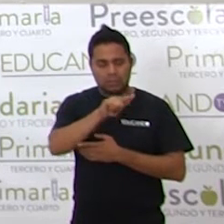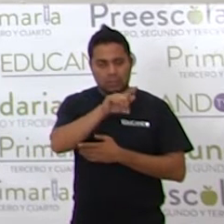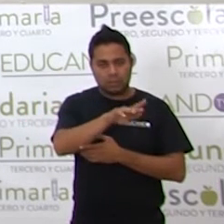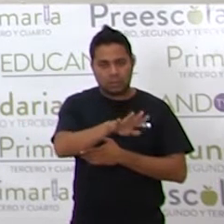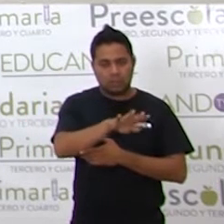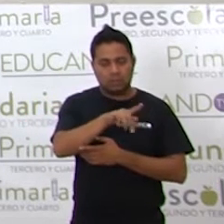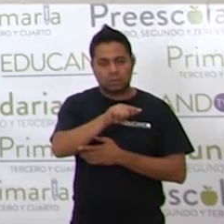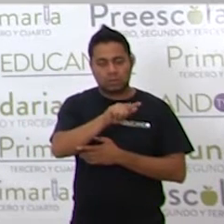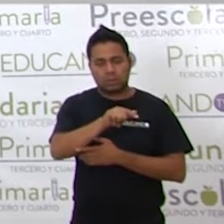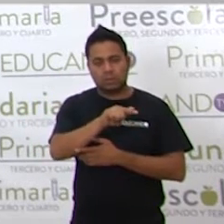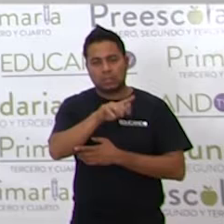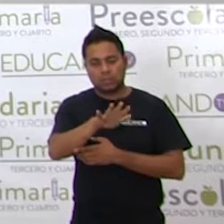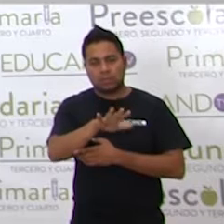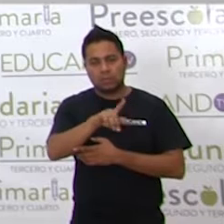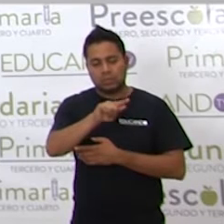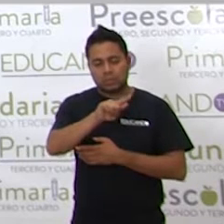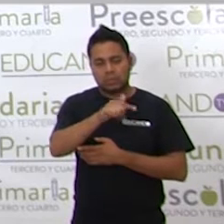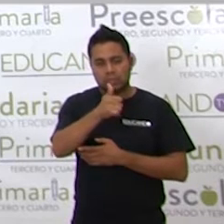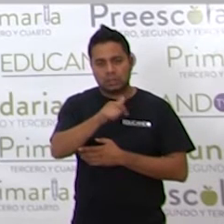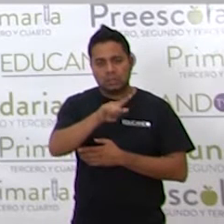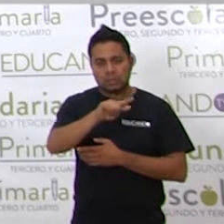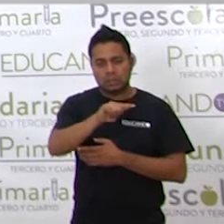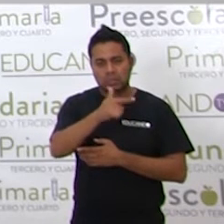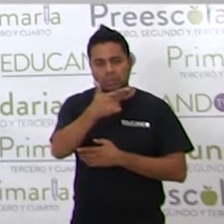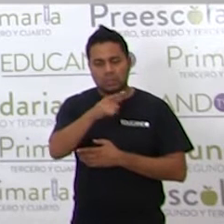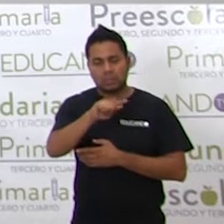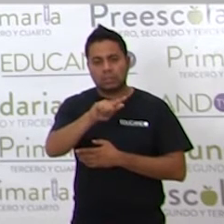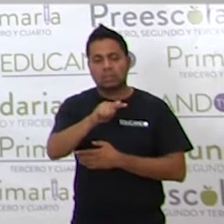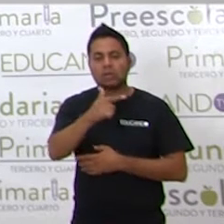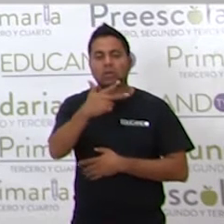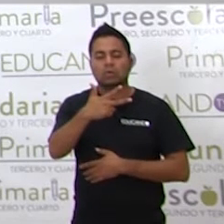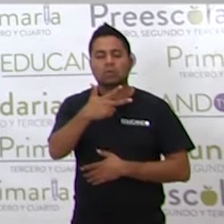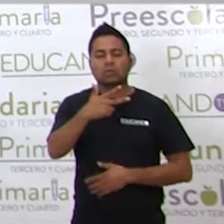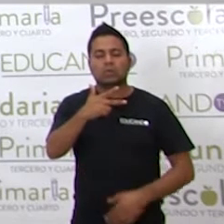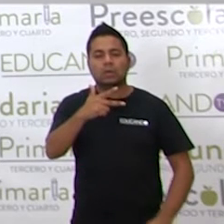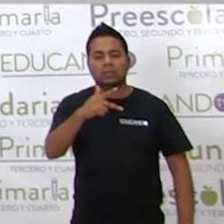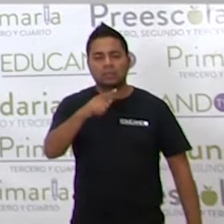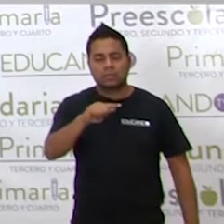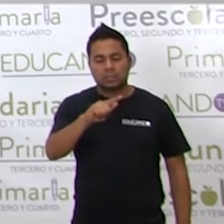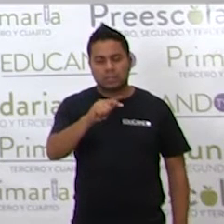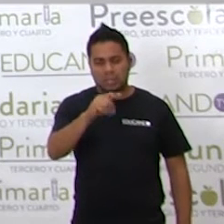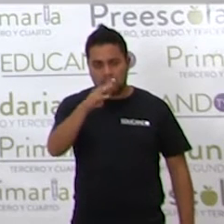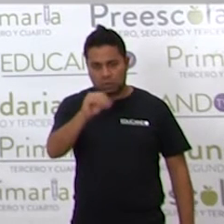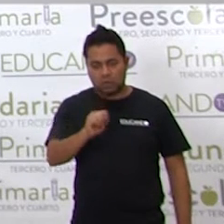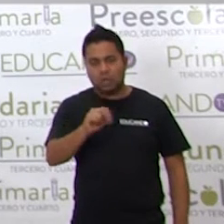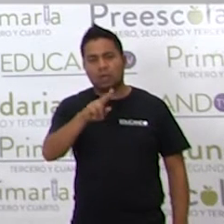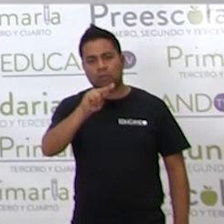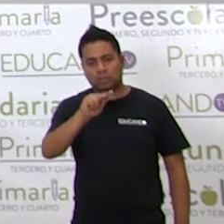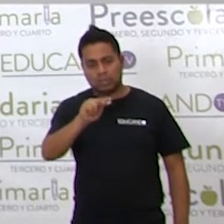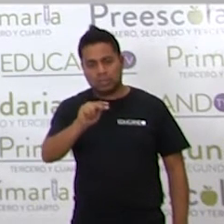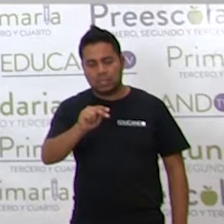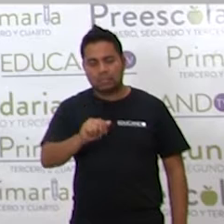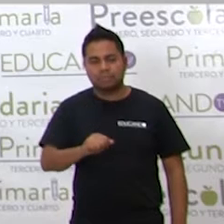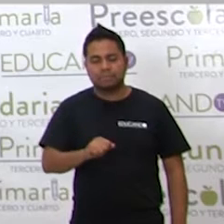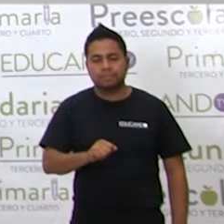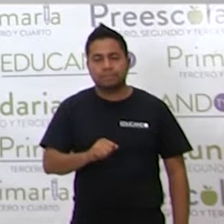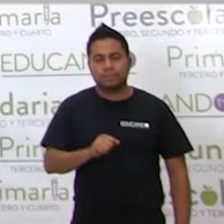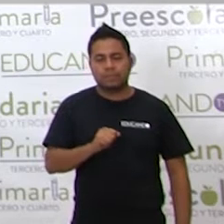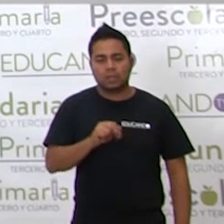75, 76, 77, 78, 79,